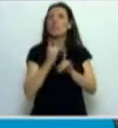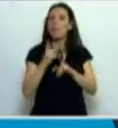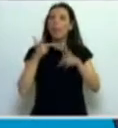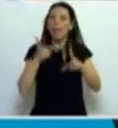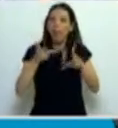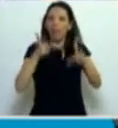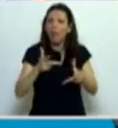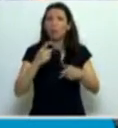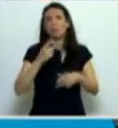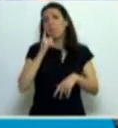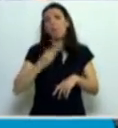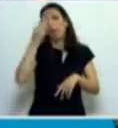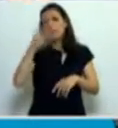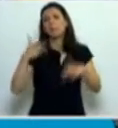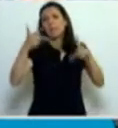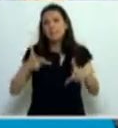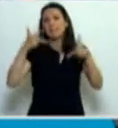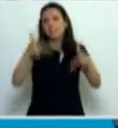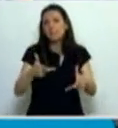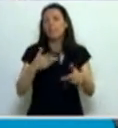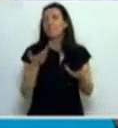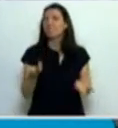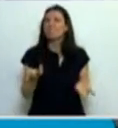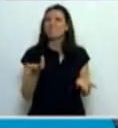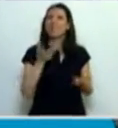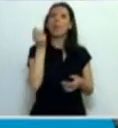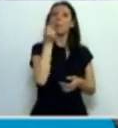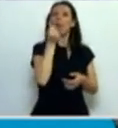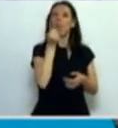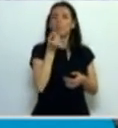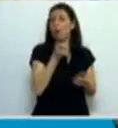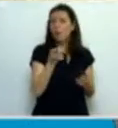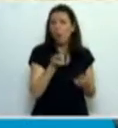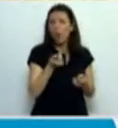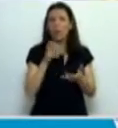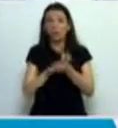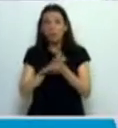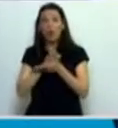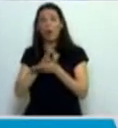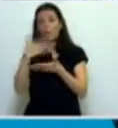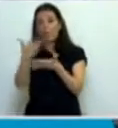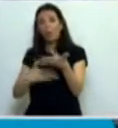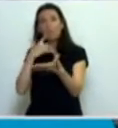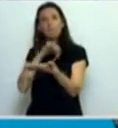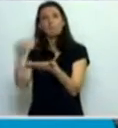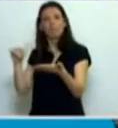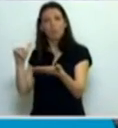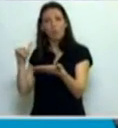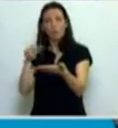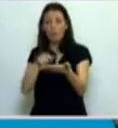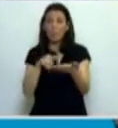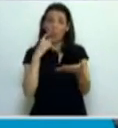sostenidamente una y otra vez sobre la escasa relevancia que le damos a esta discusión. Paralelamente a este análisis de la